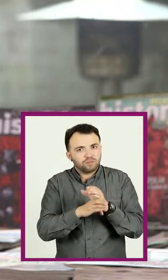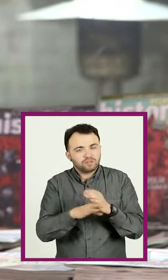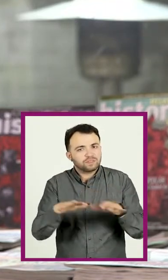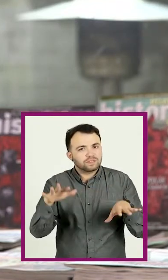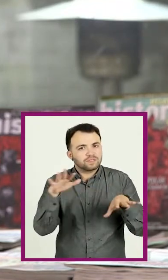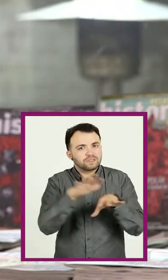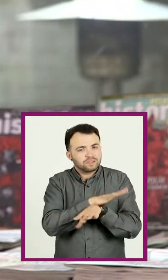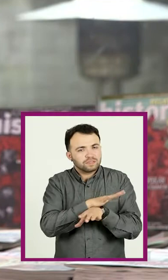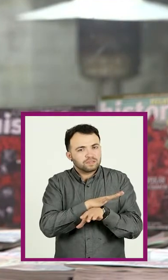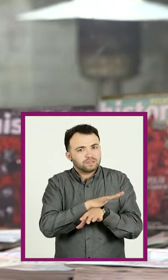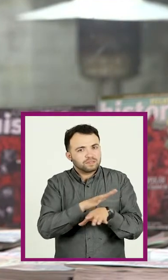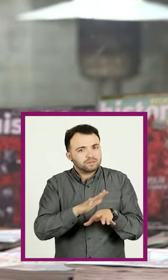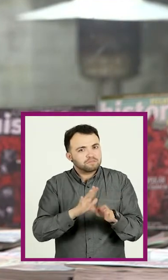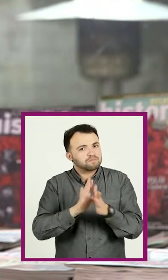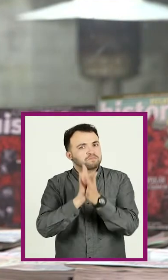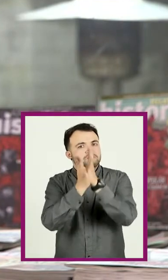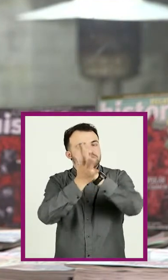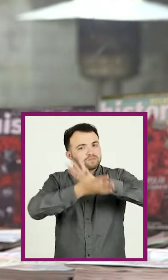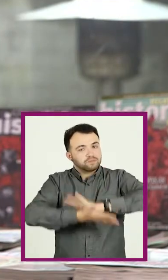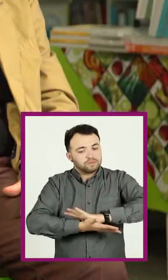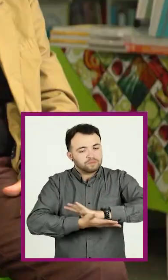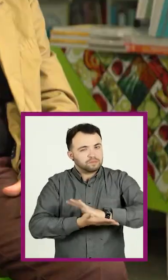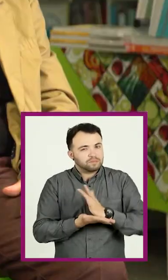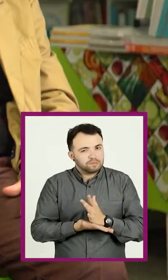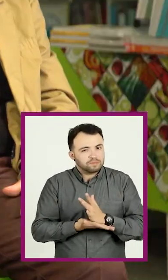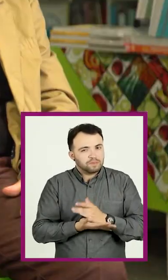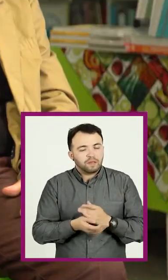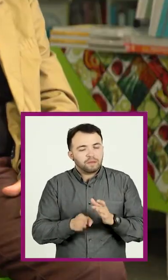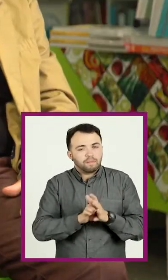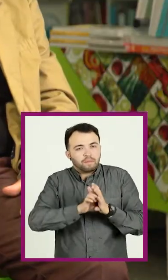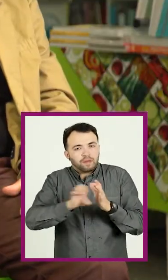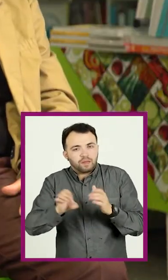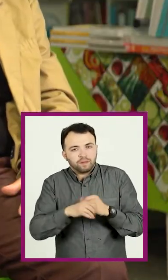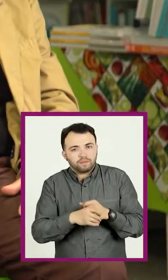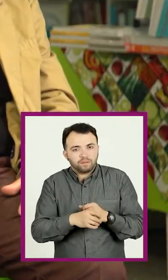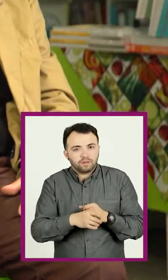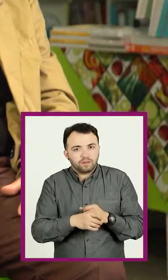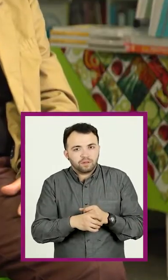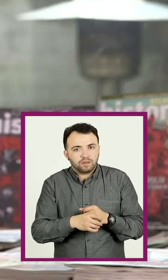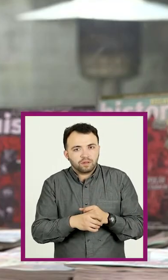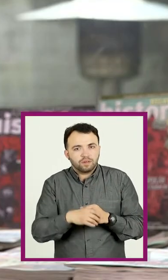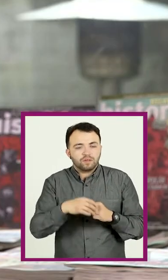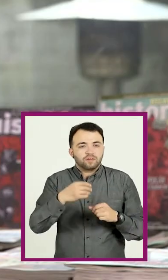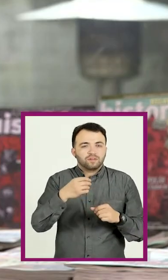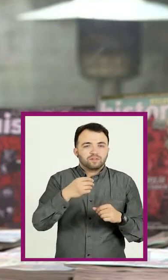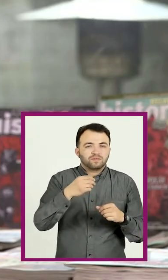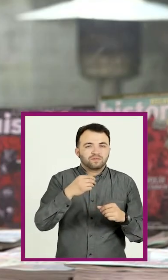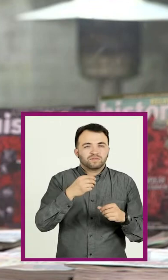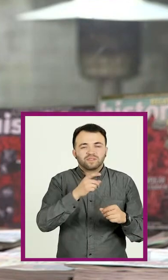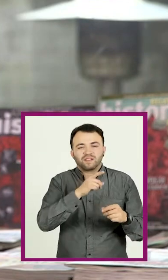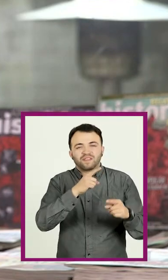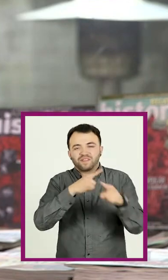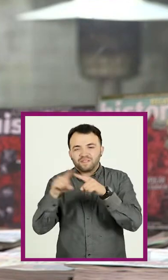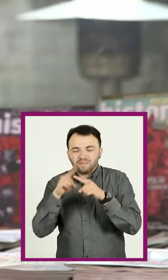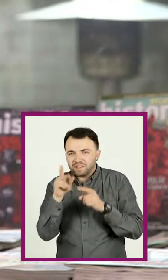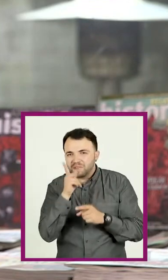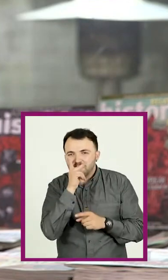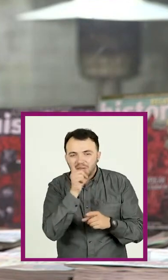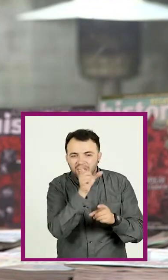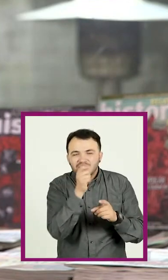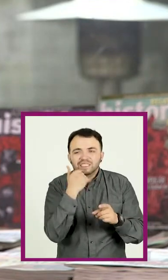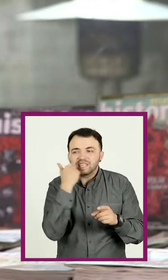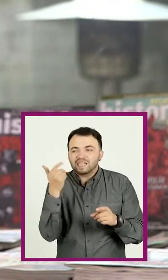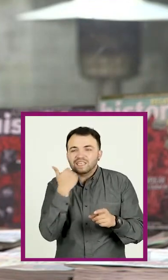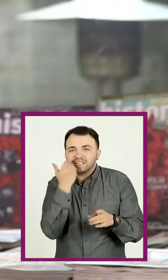si ojo por ojo, diente por diente, lo que aquí vemos es si alguien